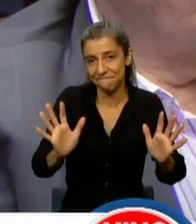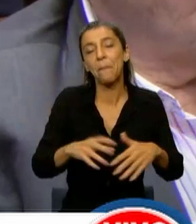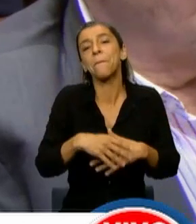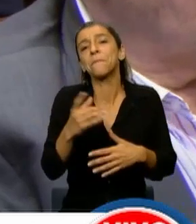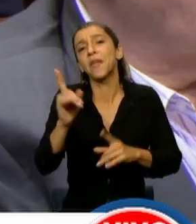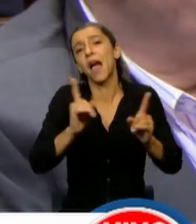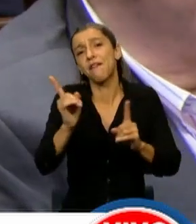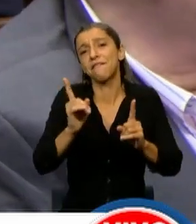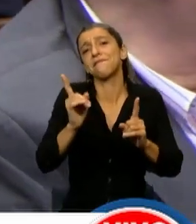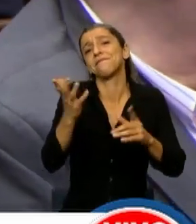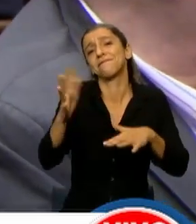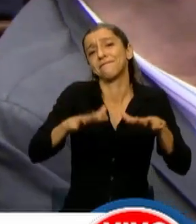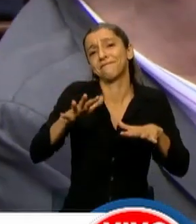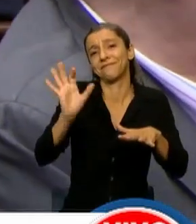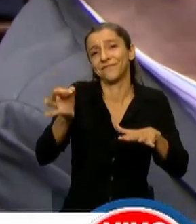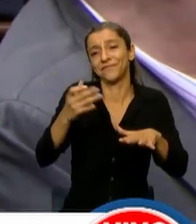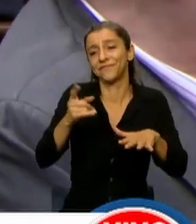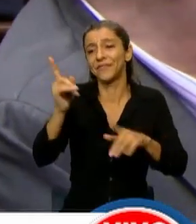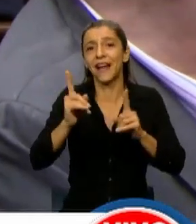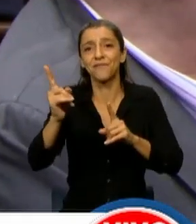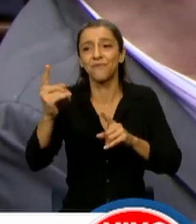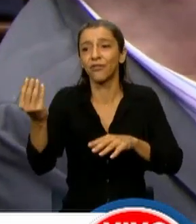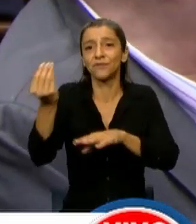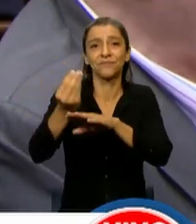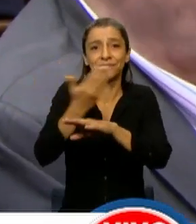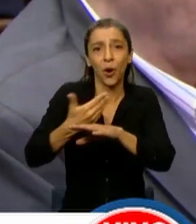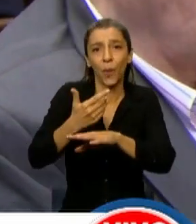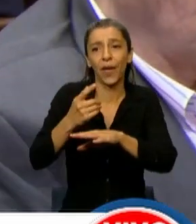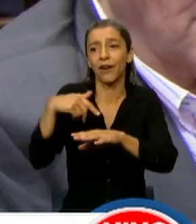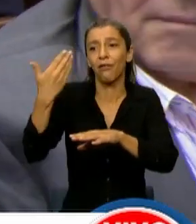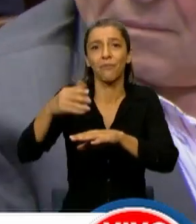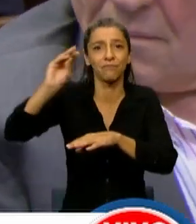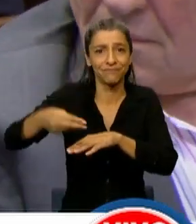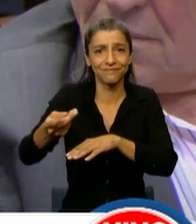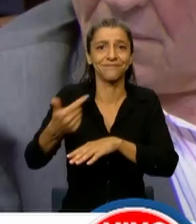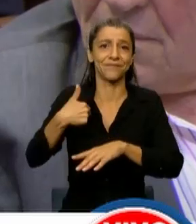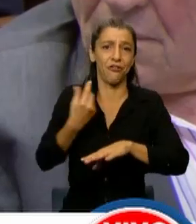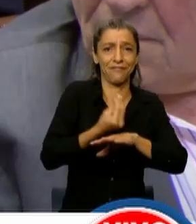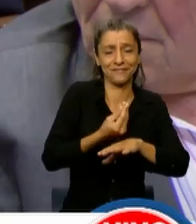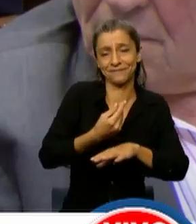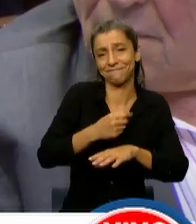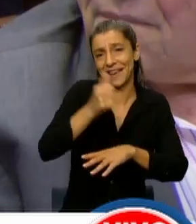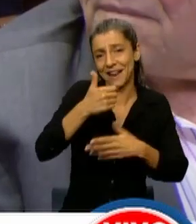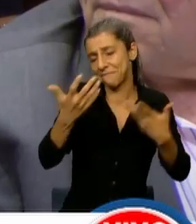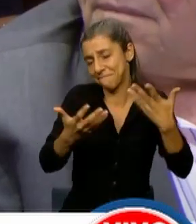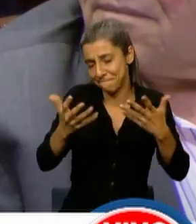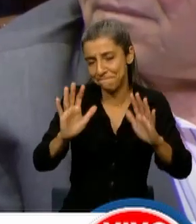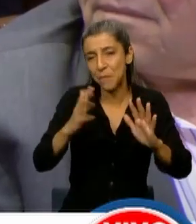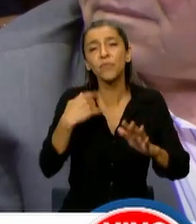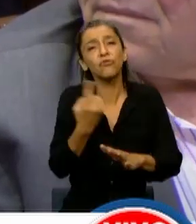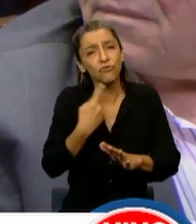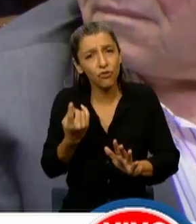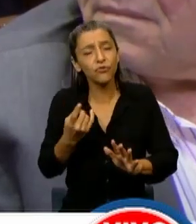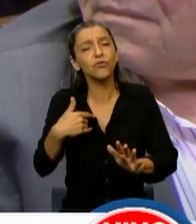algunos estarán sentados de aquel lado y después de este y viceversa. Así que nosotros venimos a